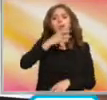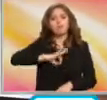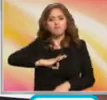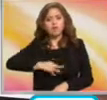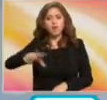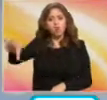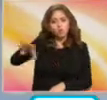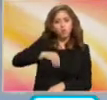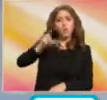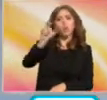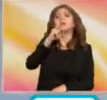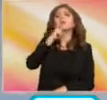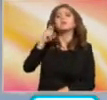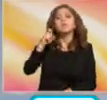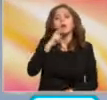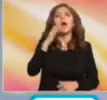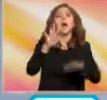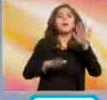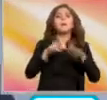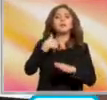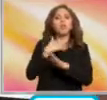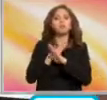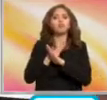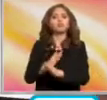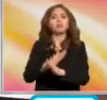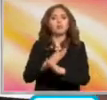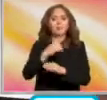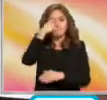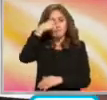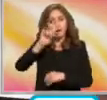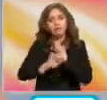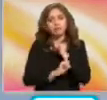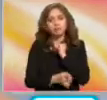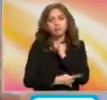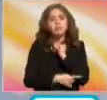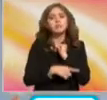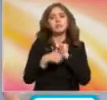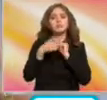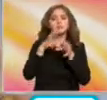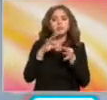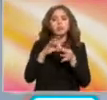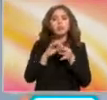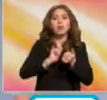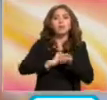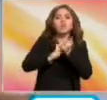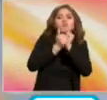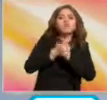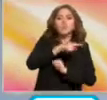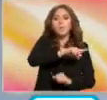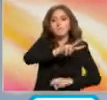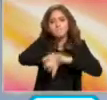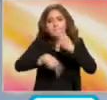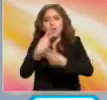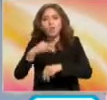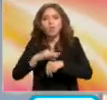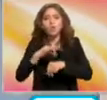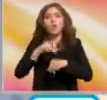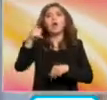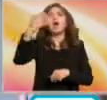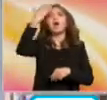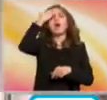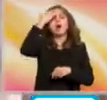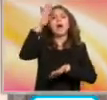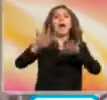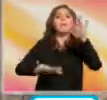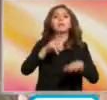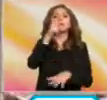sexual, se puede hablar de métodos anticonceptivos y se le va haciendo familiar la Claro. visita al médico. Se le enseña la autoexploración de mamas, o